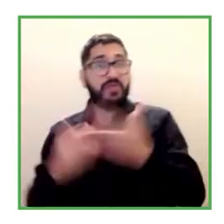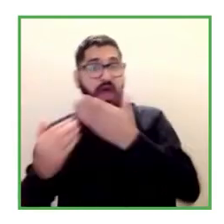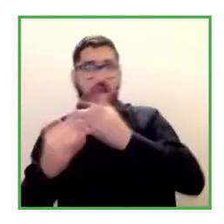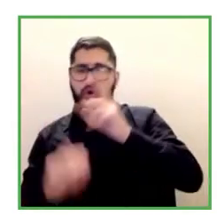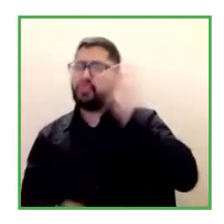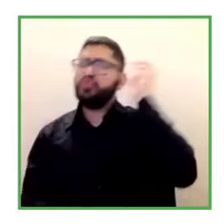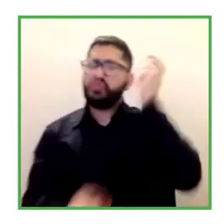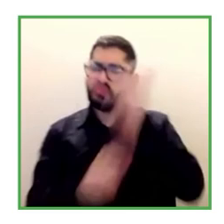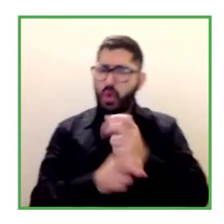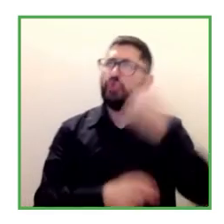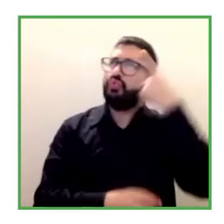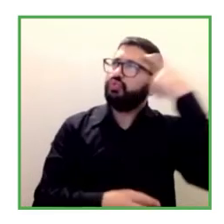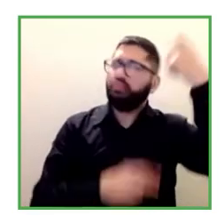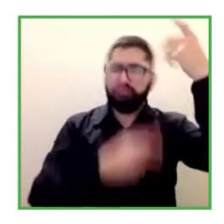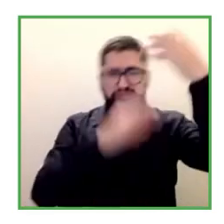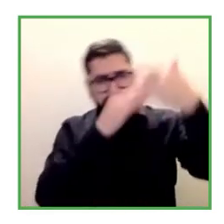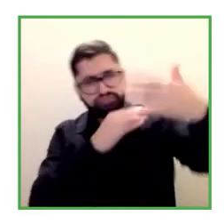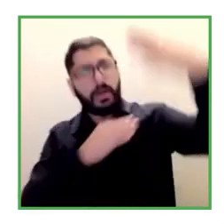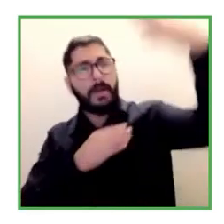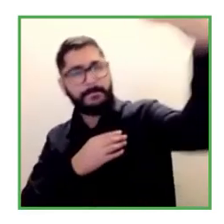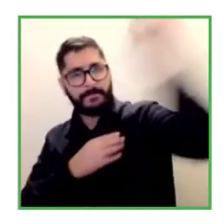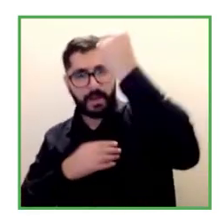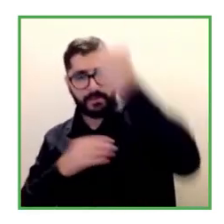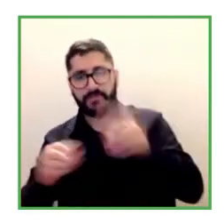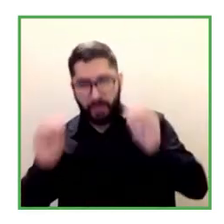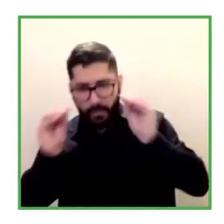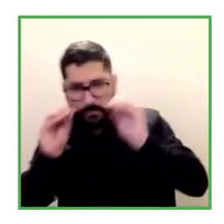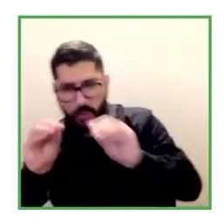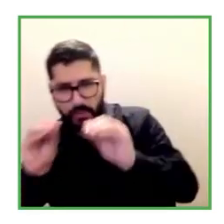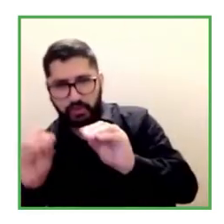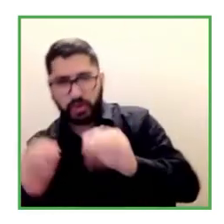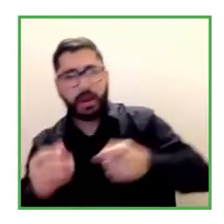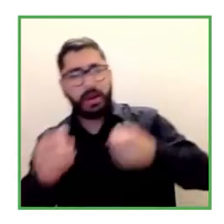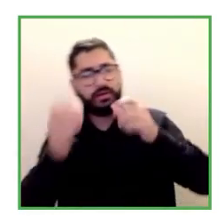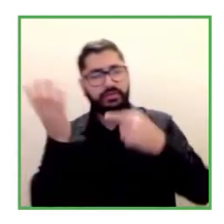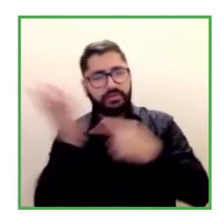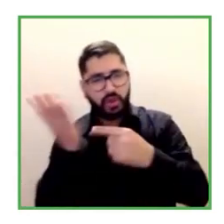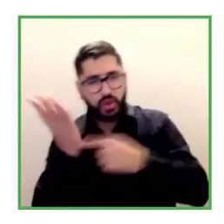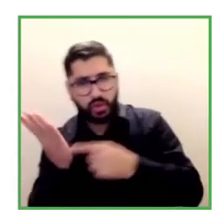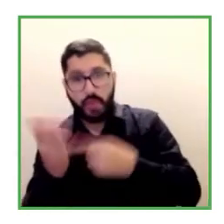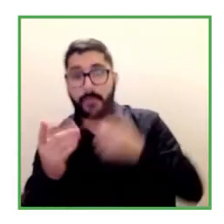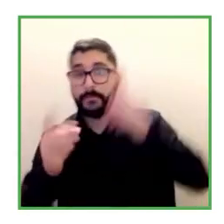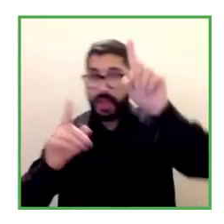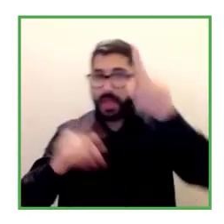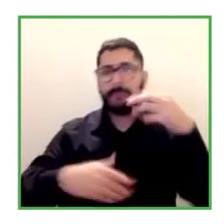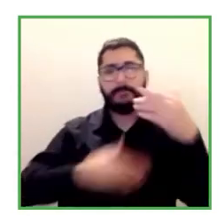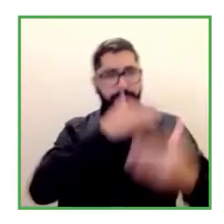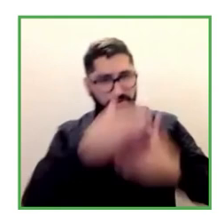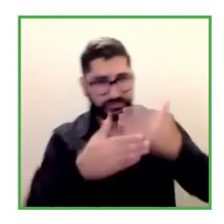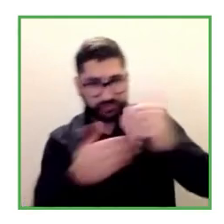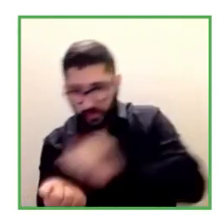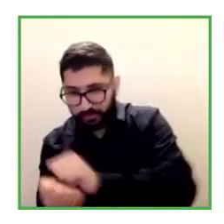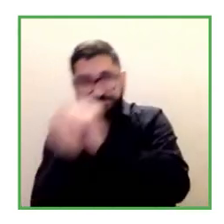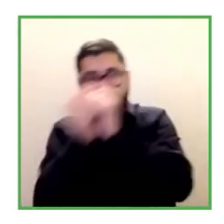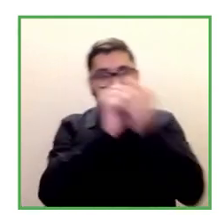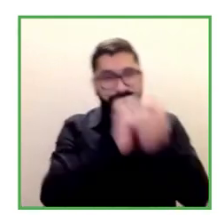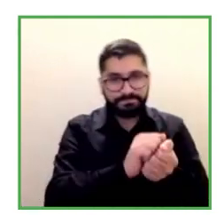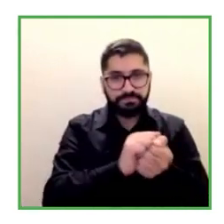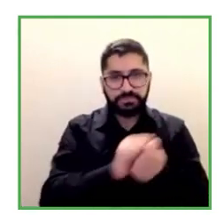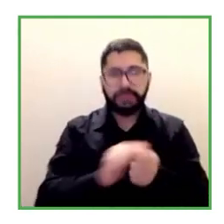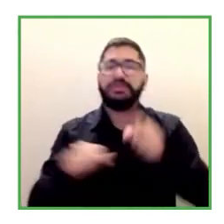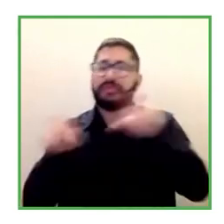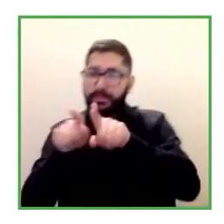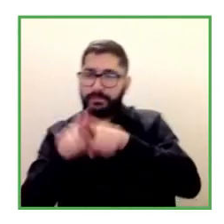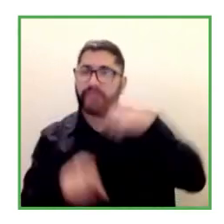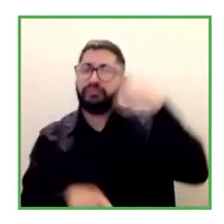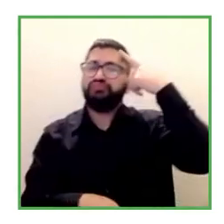importante, lo técnico es muy relevante, pero el proceso adaptativo también yo creo que va en un 50% y no hay que